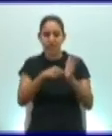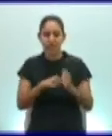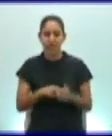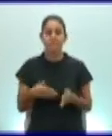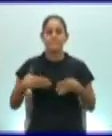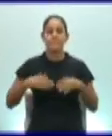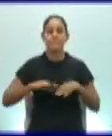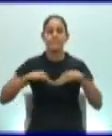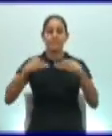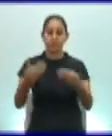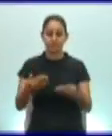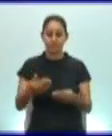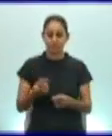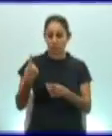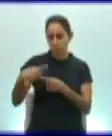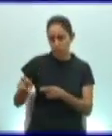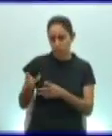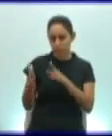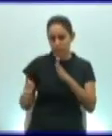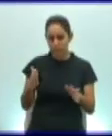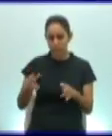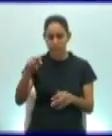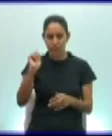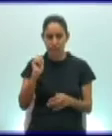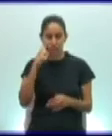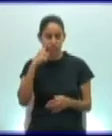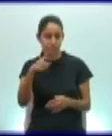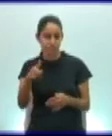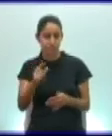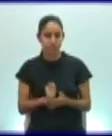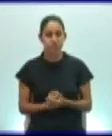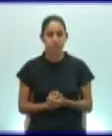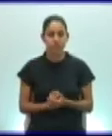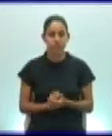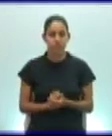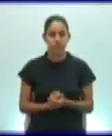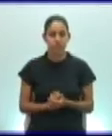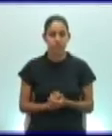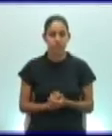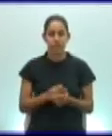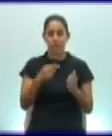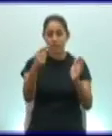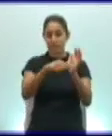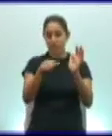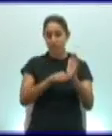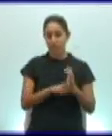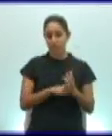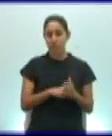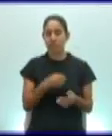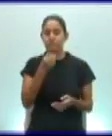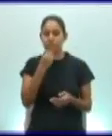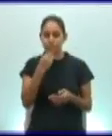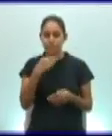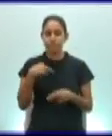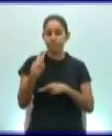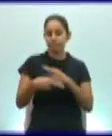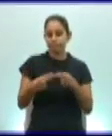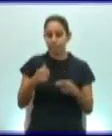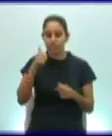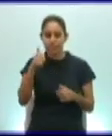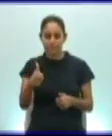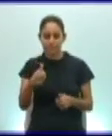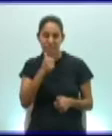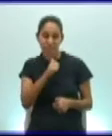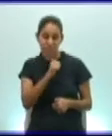Vamos a pantalla y vamos a trabajar con ellos. Así lo ponemos en título, factores que posibilitaron el avance de la revolución.